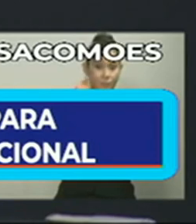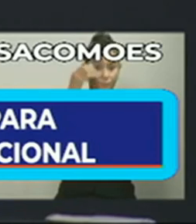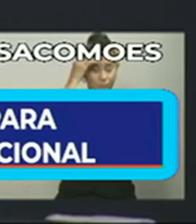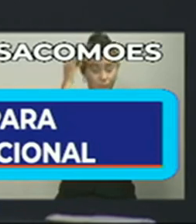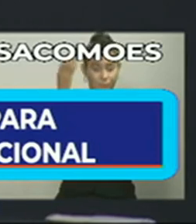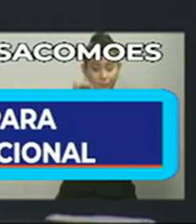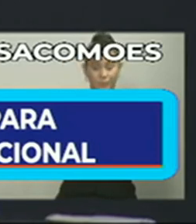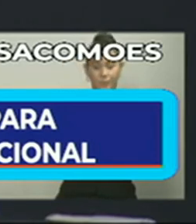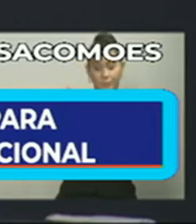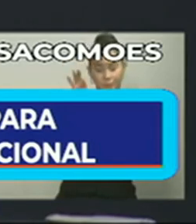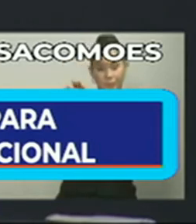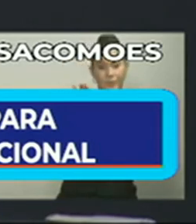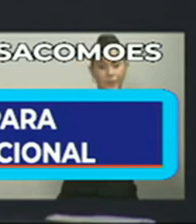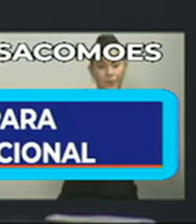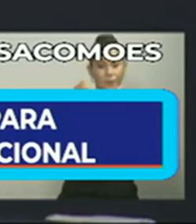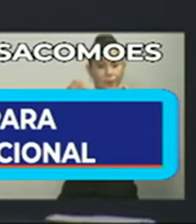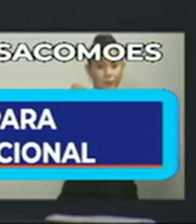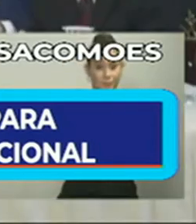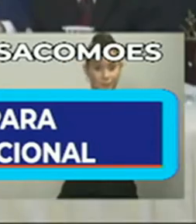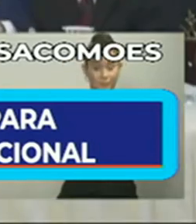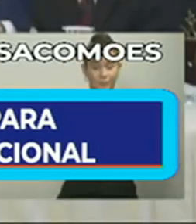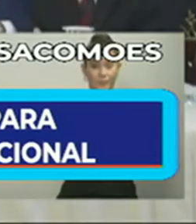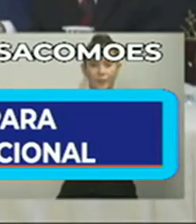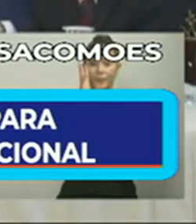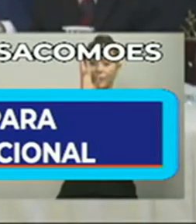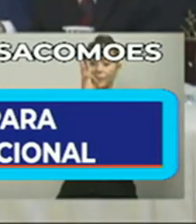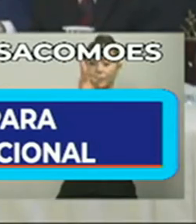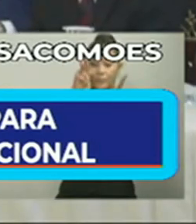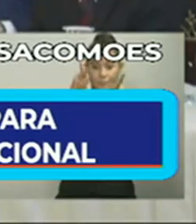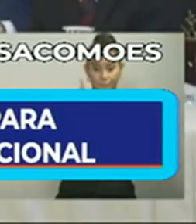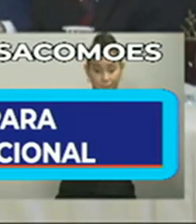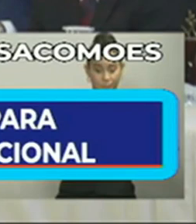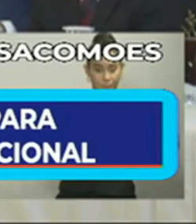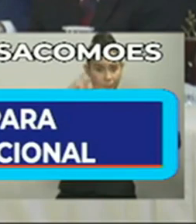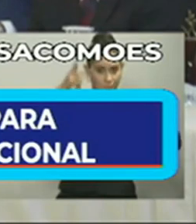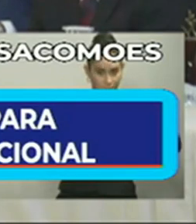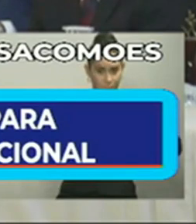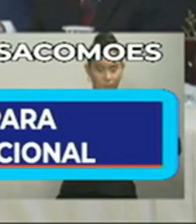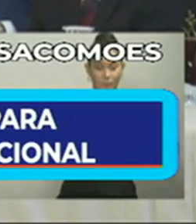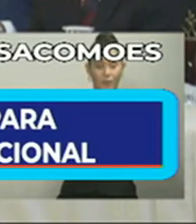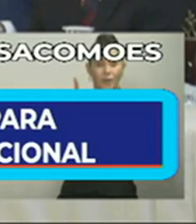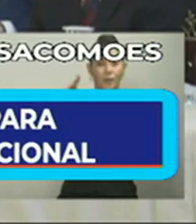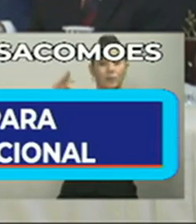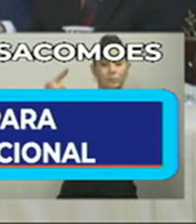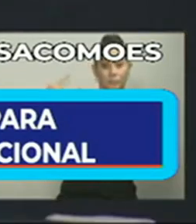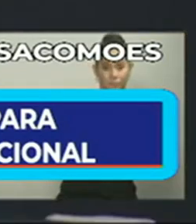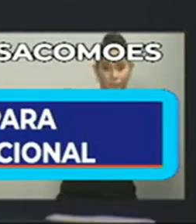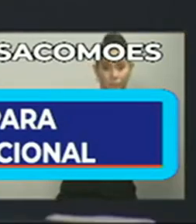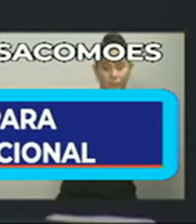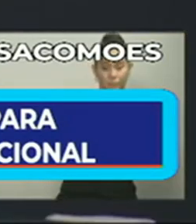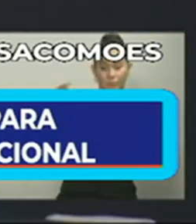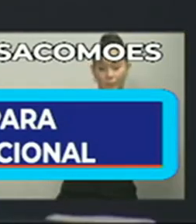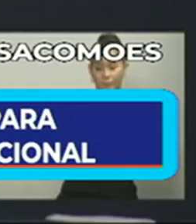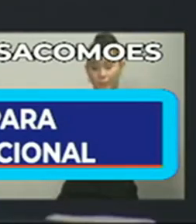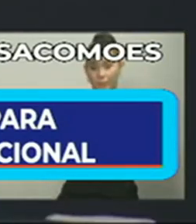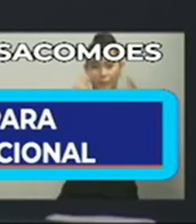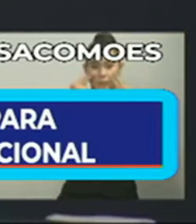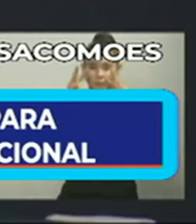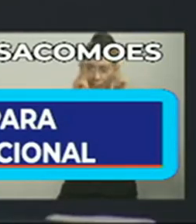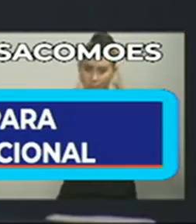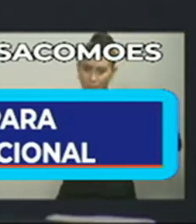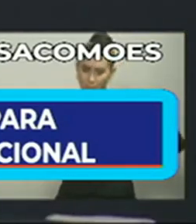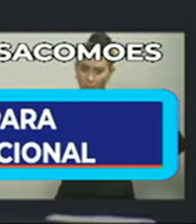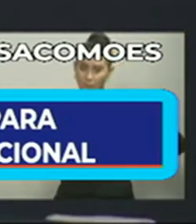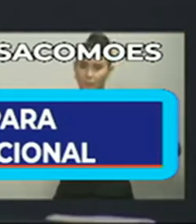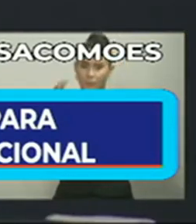equipo de 6 profesionales responsables de la auditoría solicitada, quienes ya se